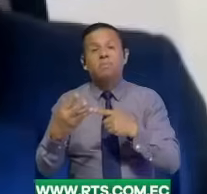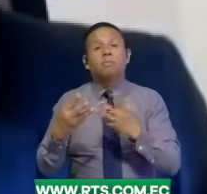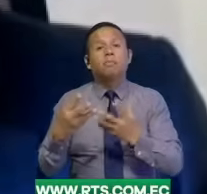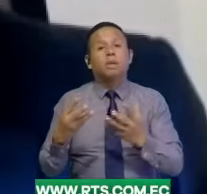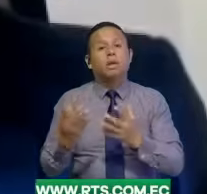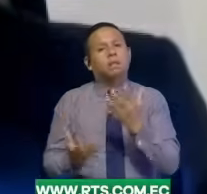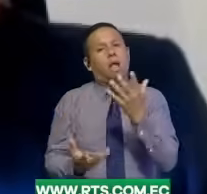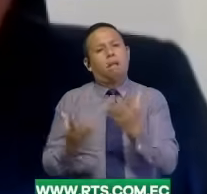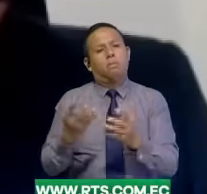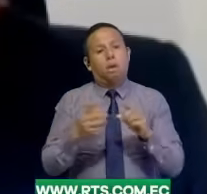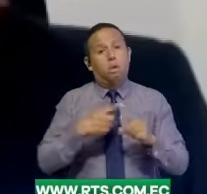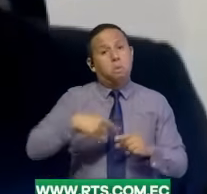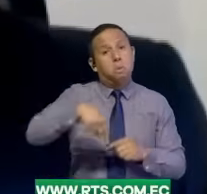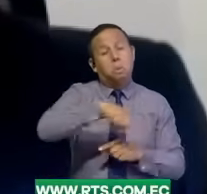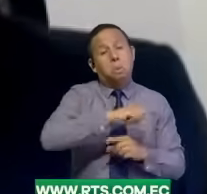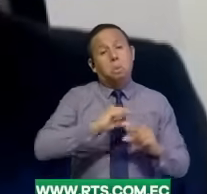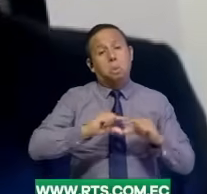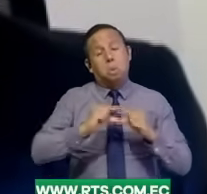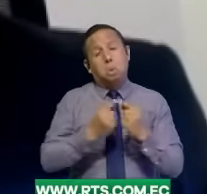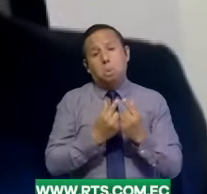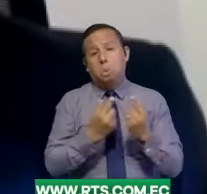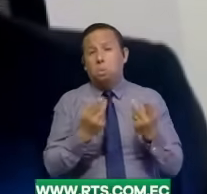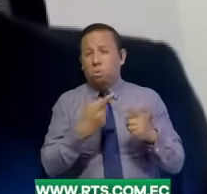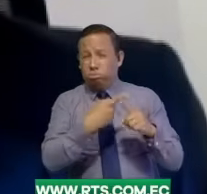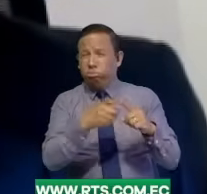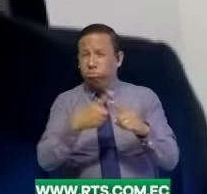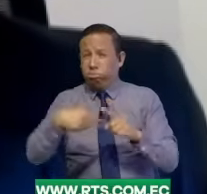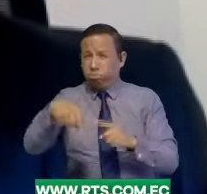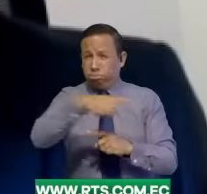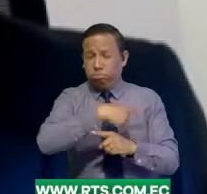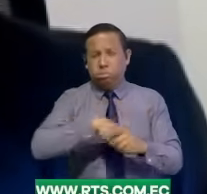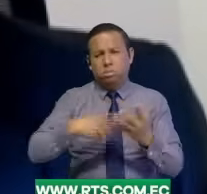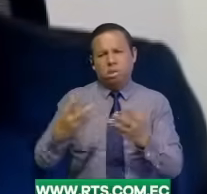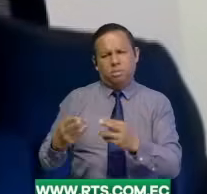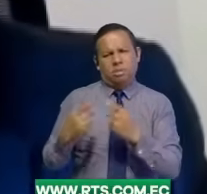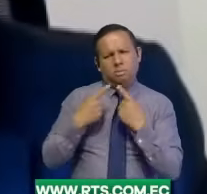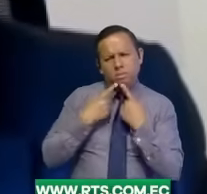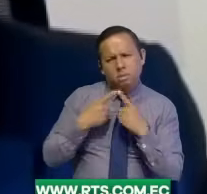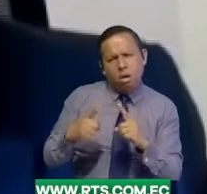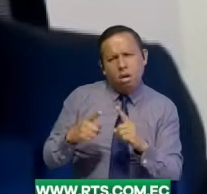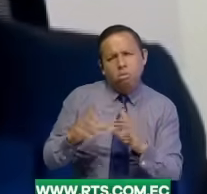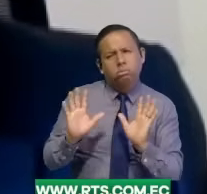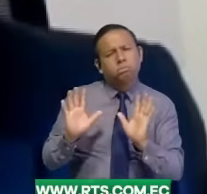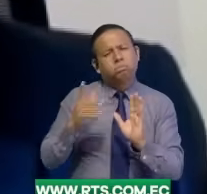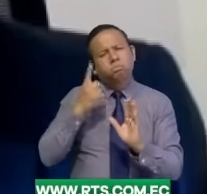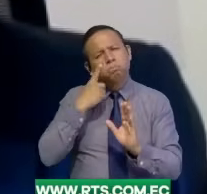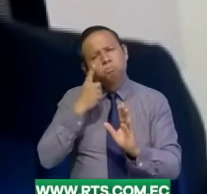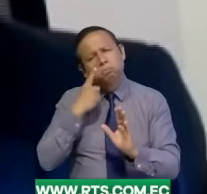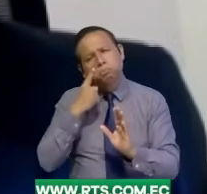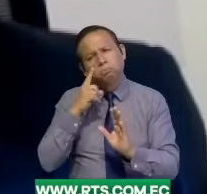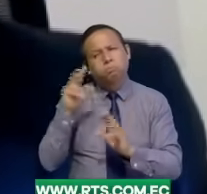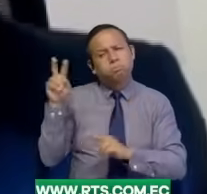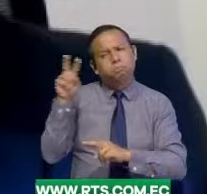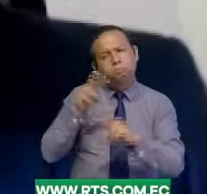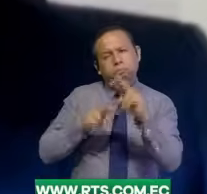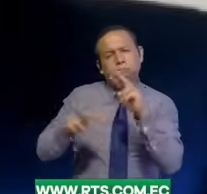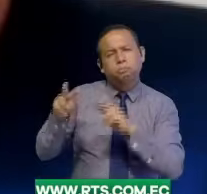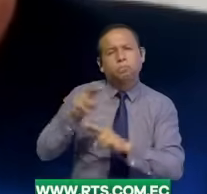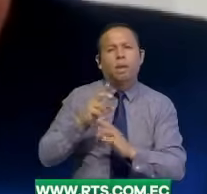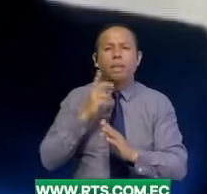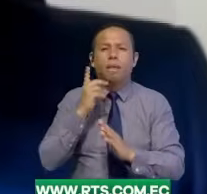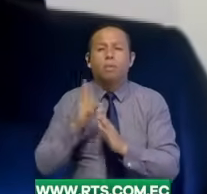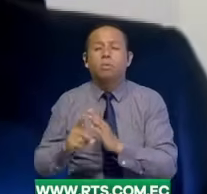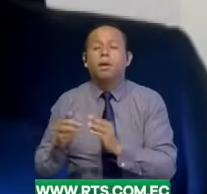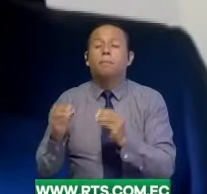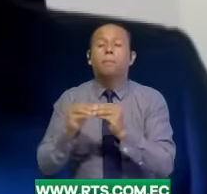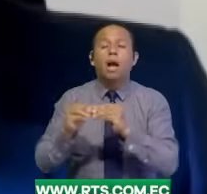ser objeto de un recurso de objeción en sede administrativa o de un recurso subjetivo contencioso electoral en sede